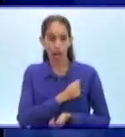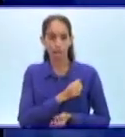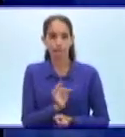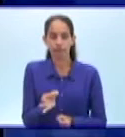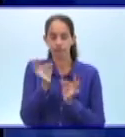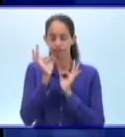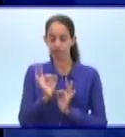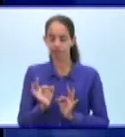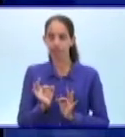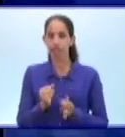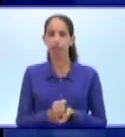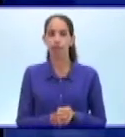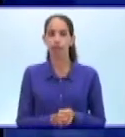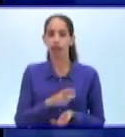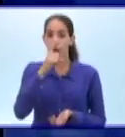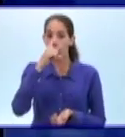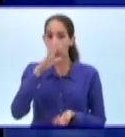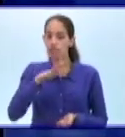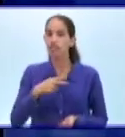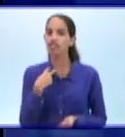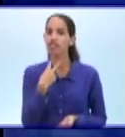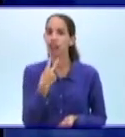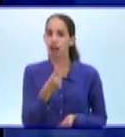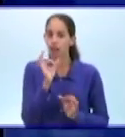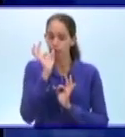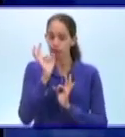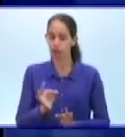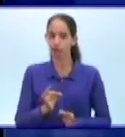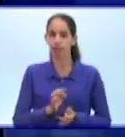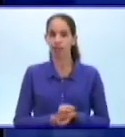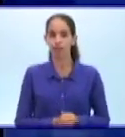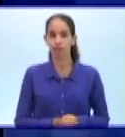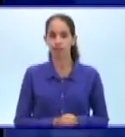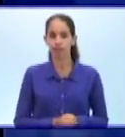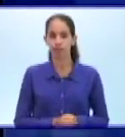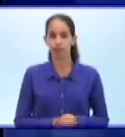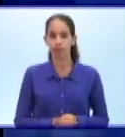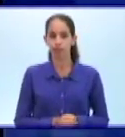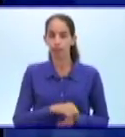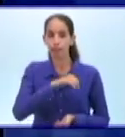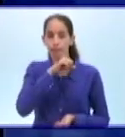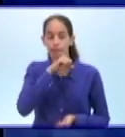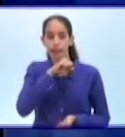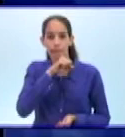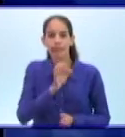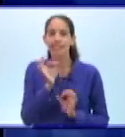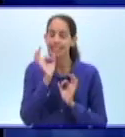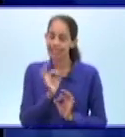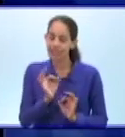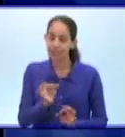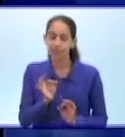seguro. Esa nunca falla. Esa siempre sabe lo que vamos a hacer.